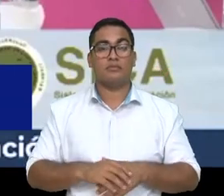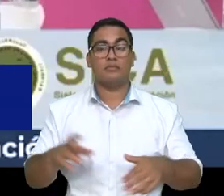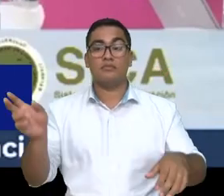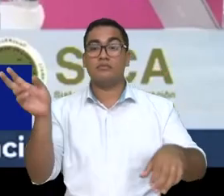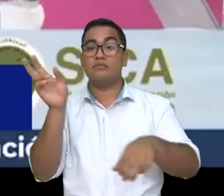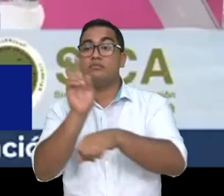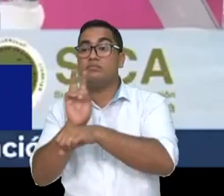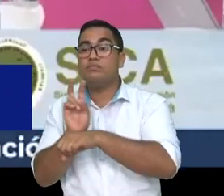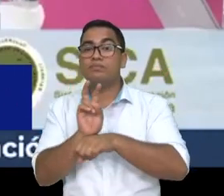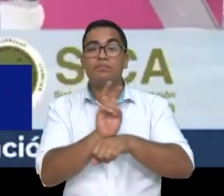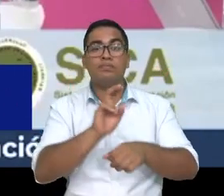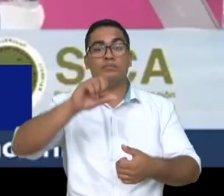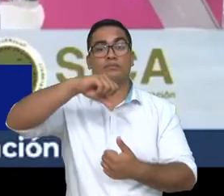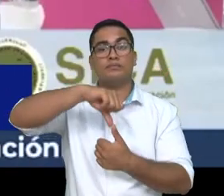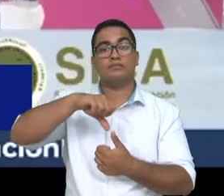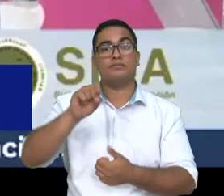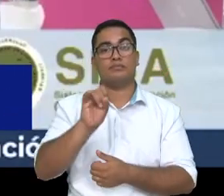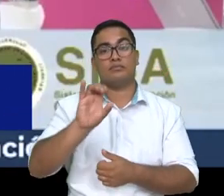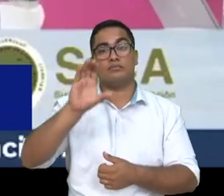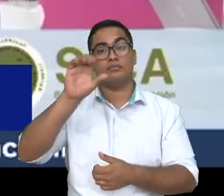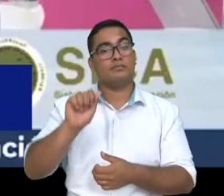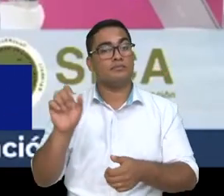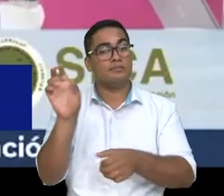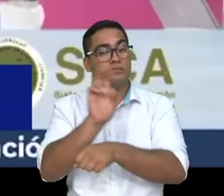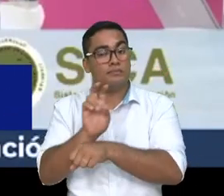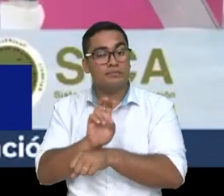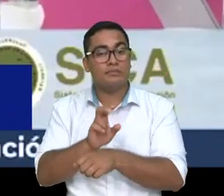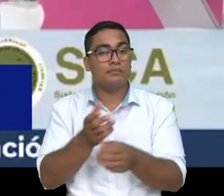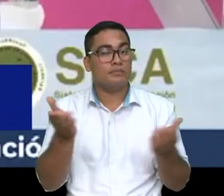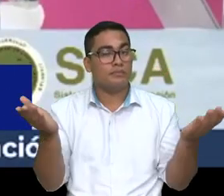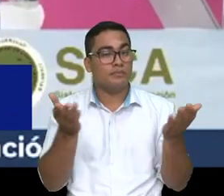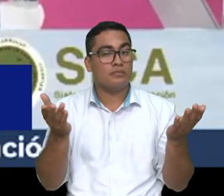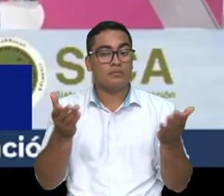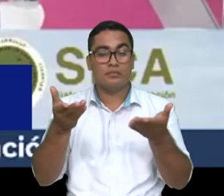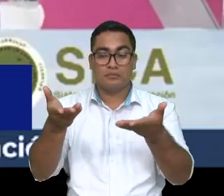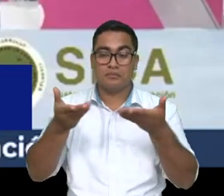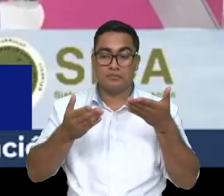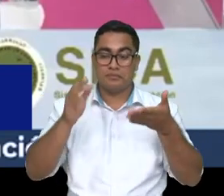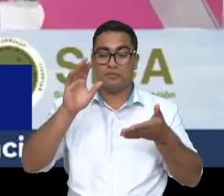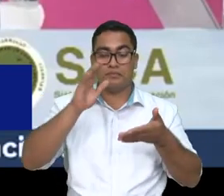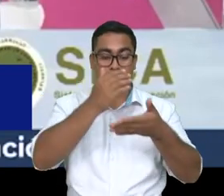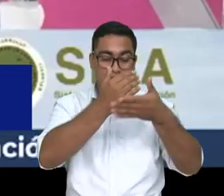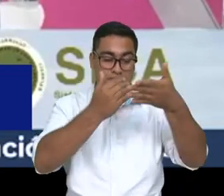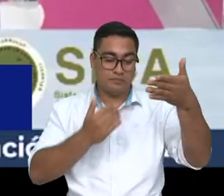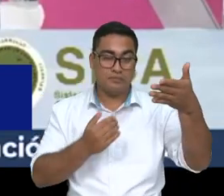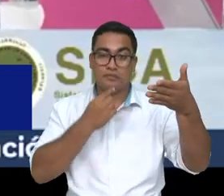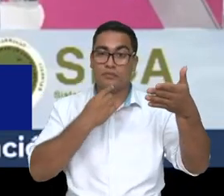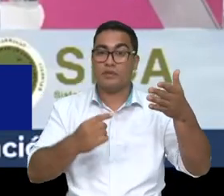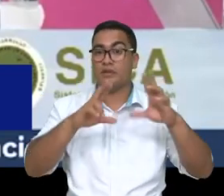Monitoreo Regional del Sistema de Integración Centroamericana SICA reporta su quinto informe, donde